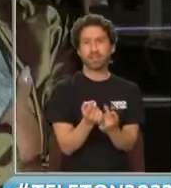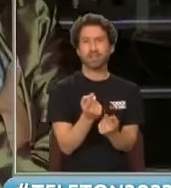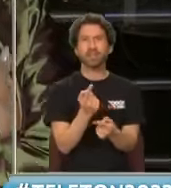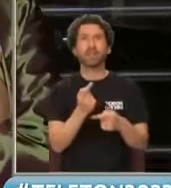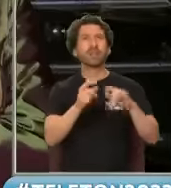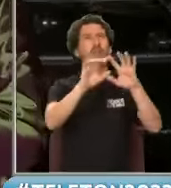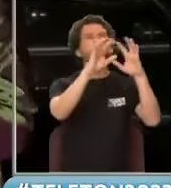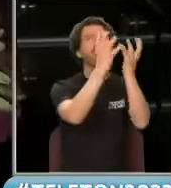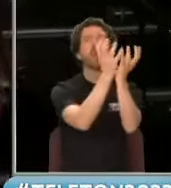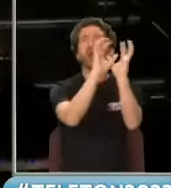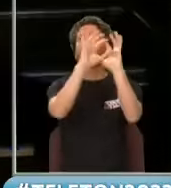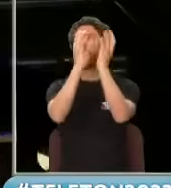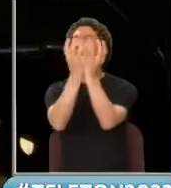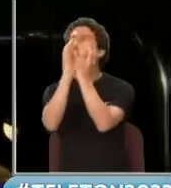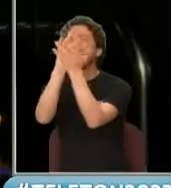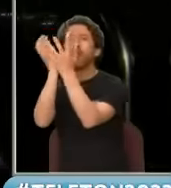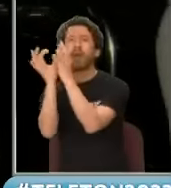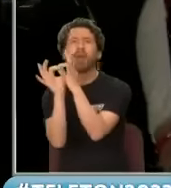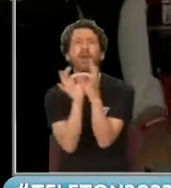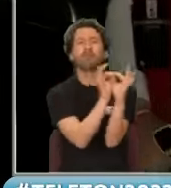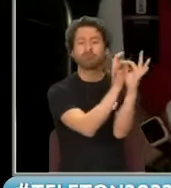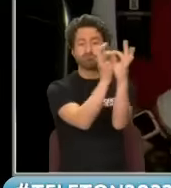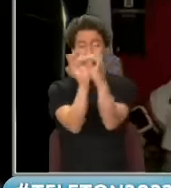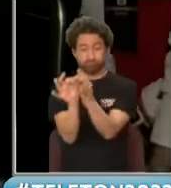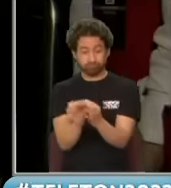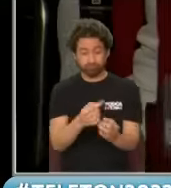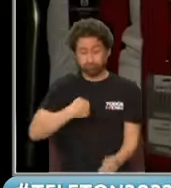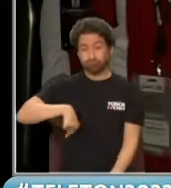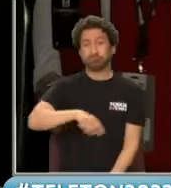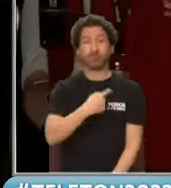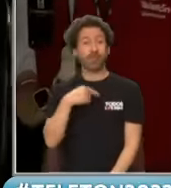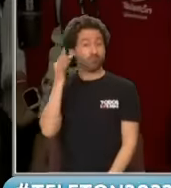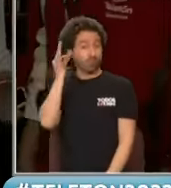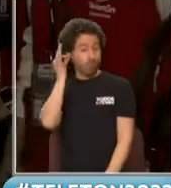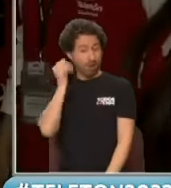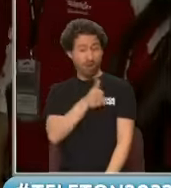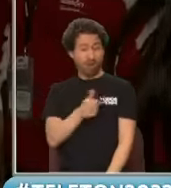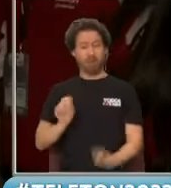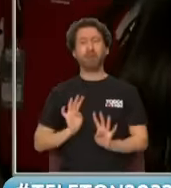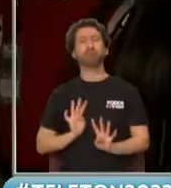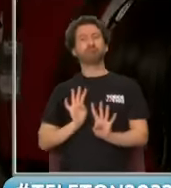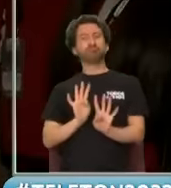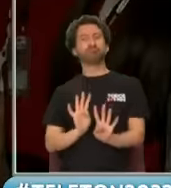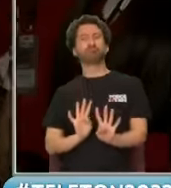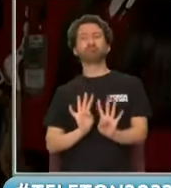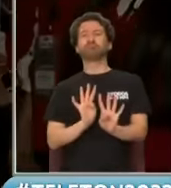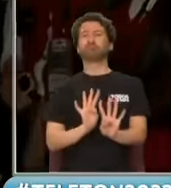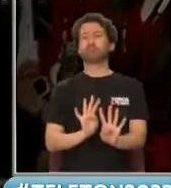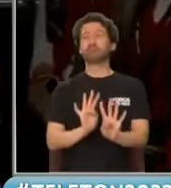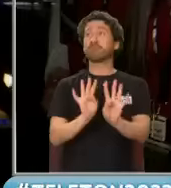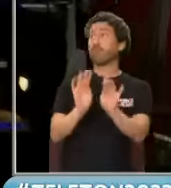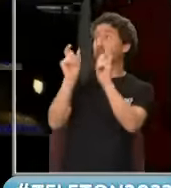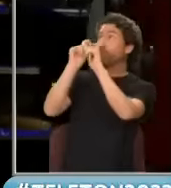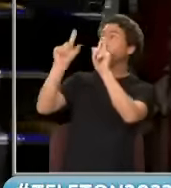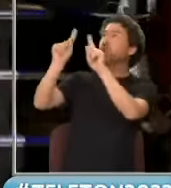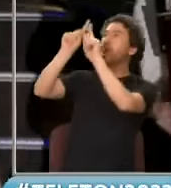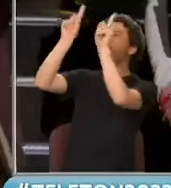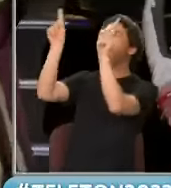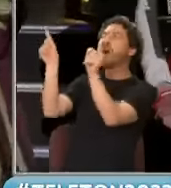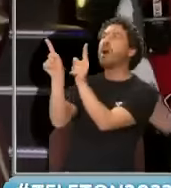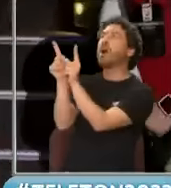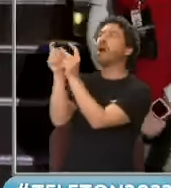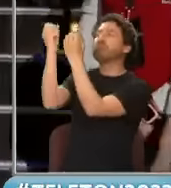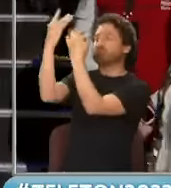alinearon los planetas. Hoy salimos con toda la nena. Y de paso hay luna llena. Baño